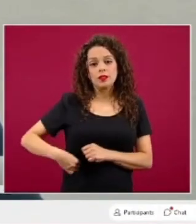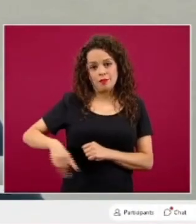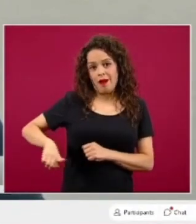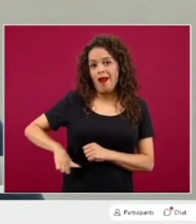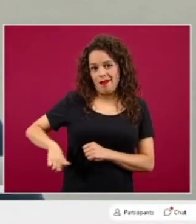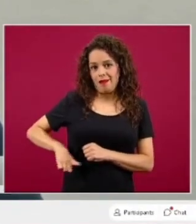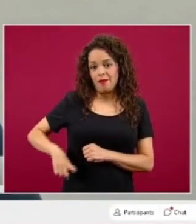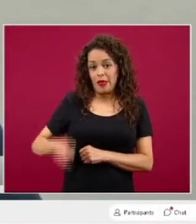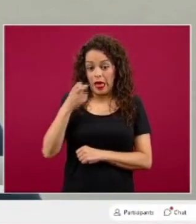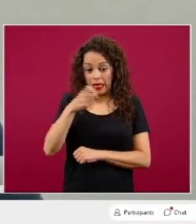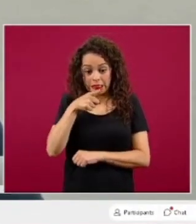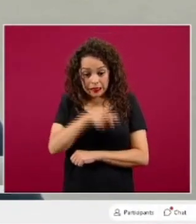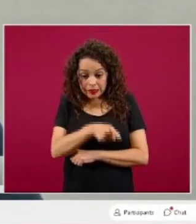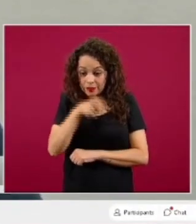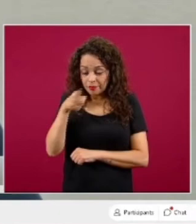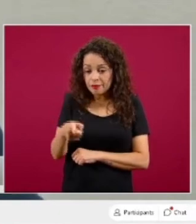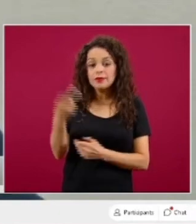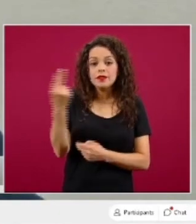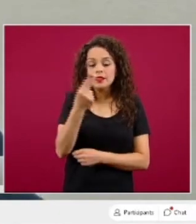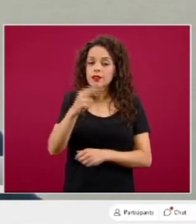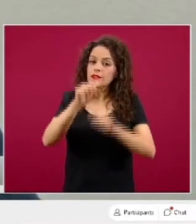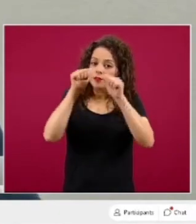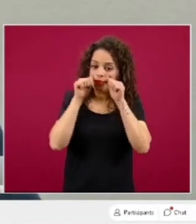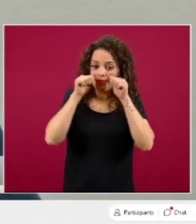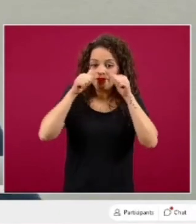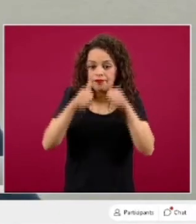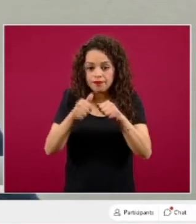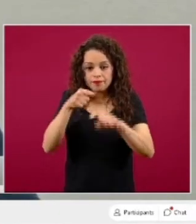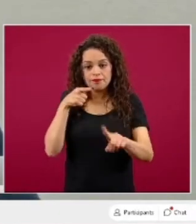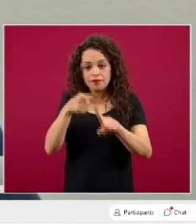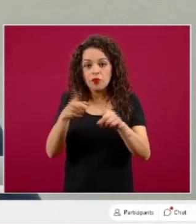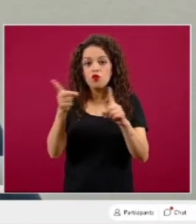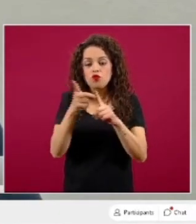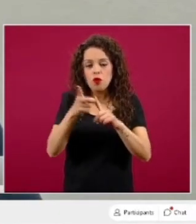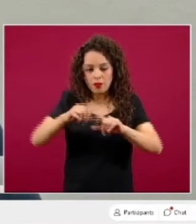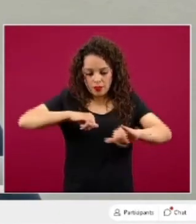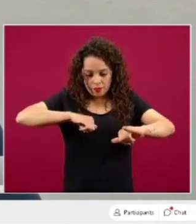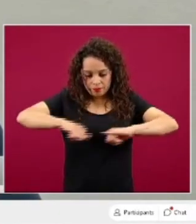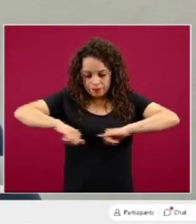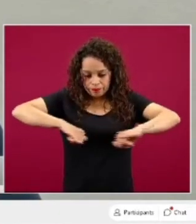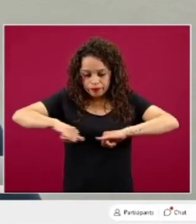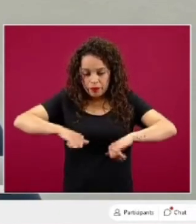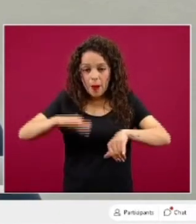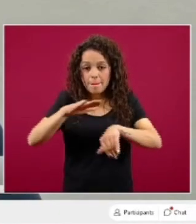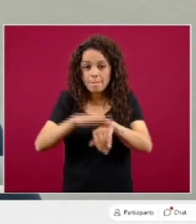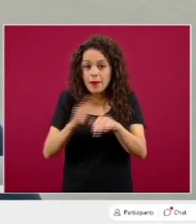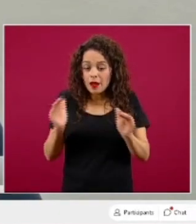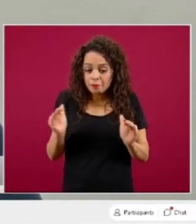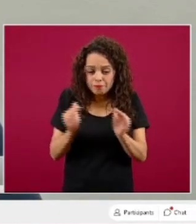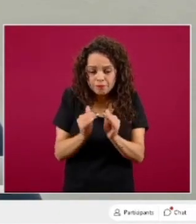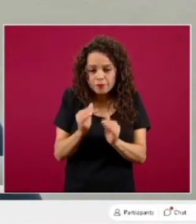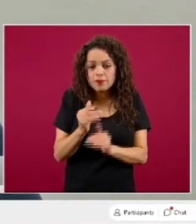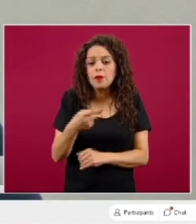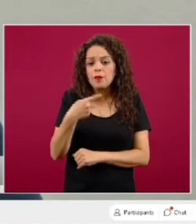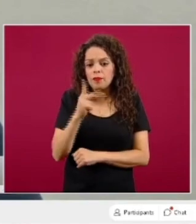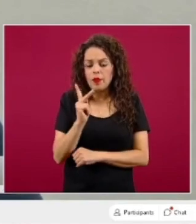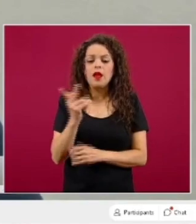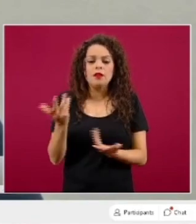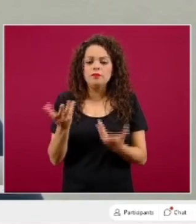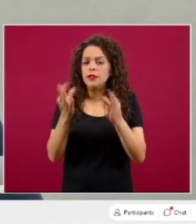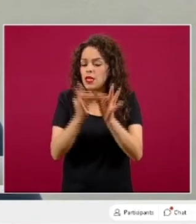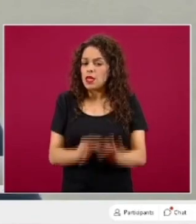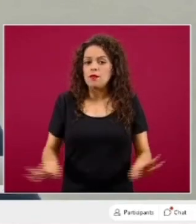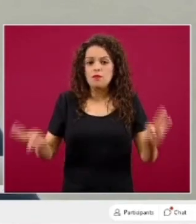atención ahí en la ubicación geográfica más pequeña, pero más importante